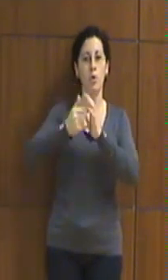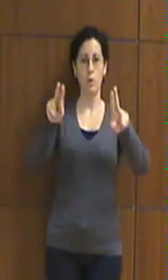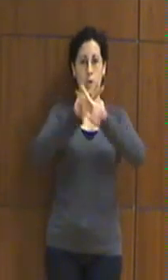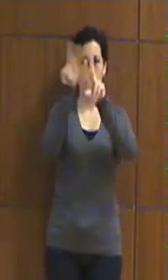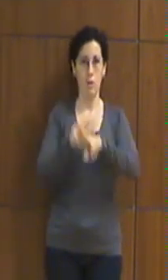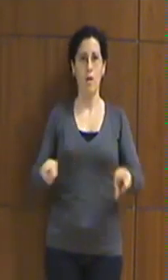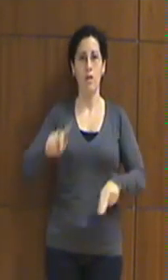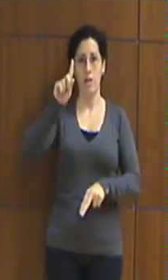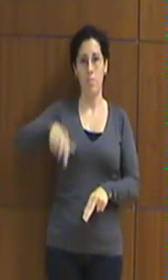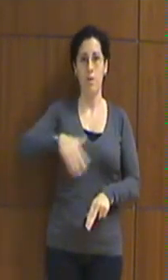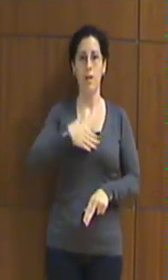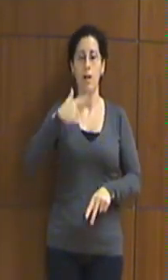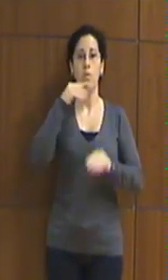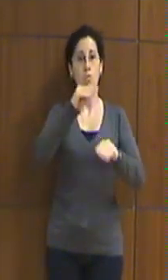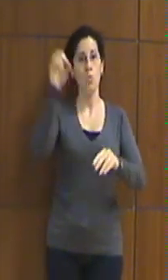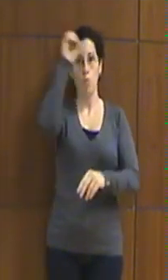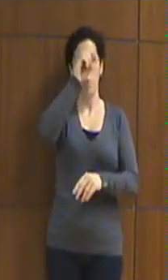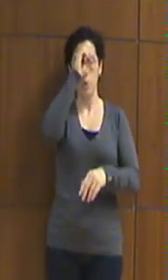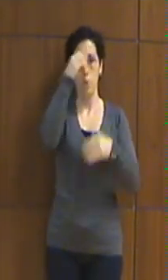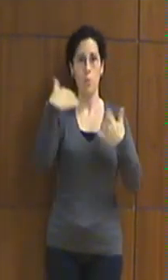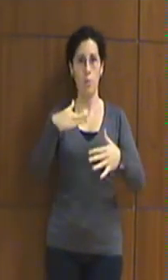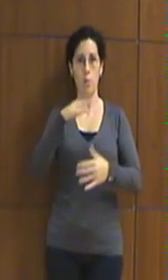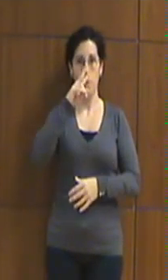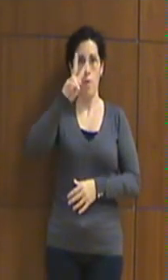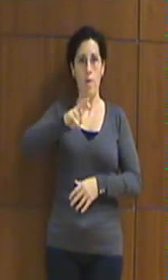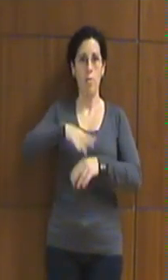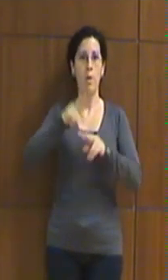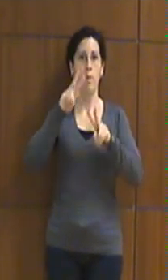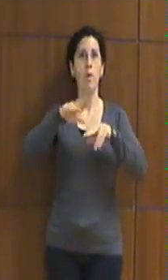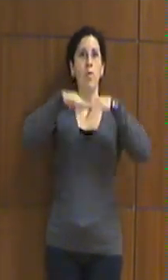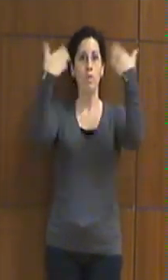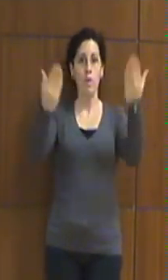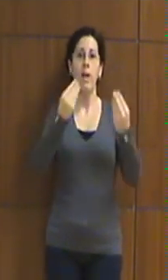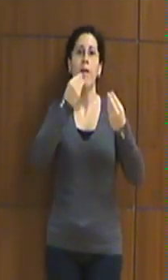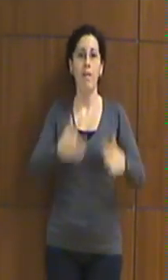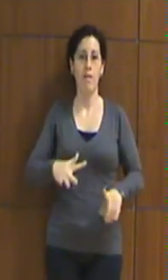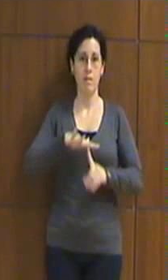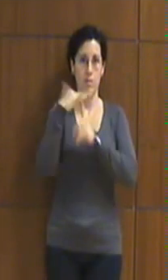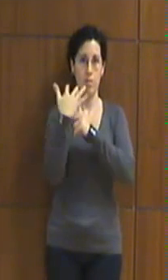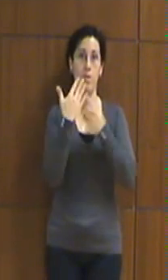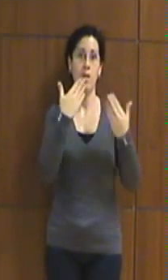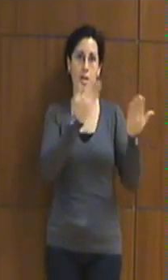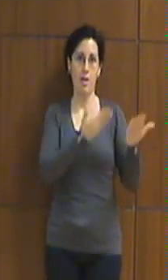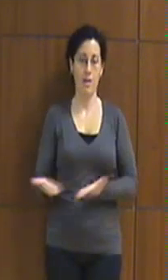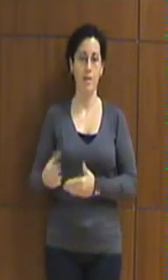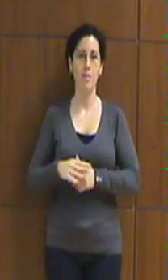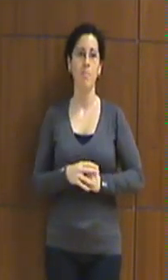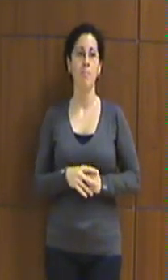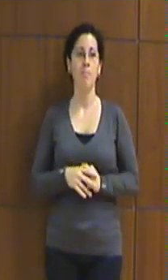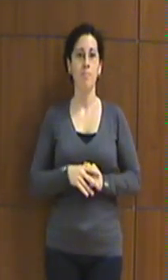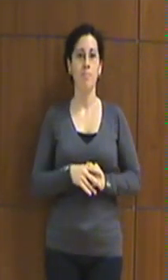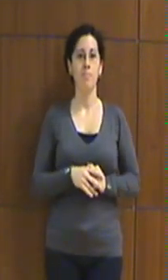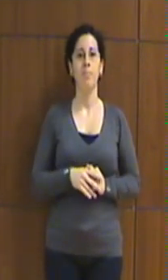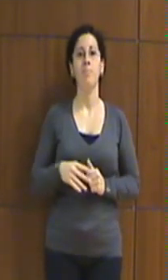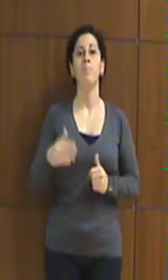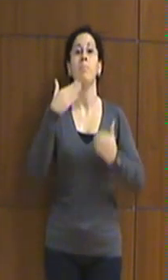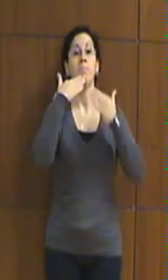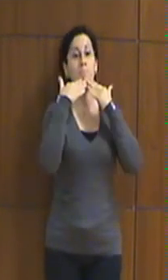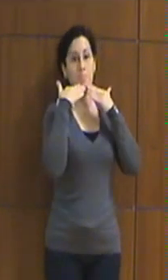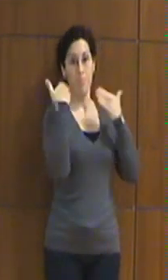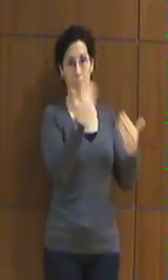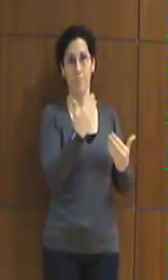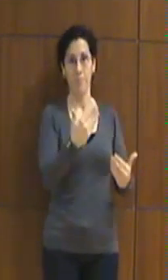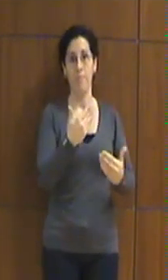visión de lo que está pasando también en otros escenarios y gracias por estar aquí. Por favor, adelante. Pues muchas gracias, Juan